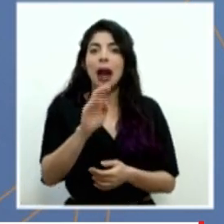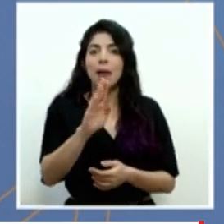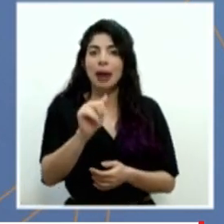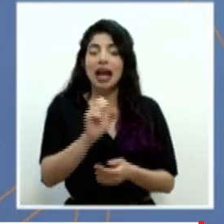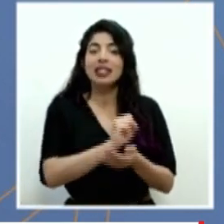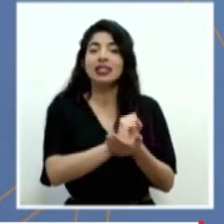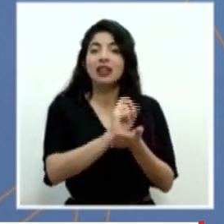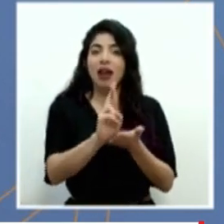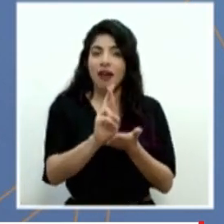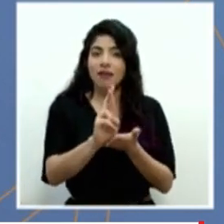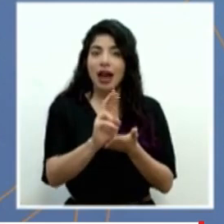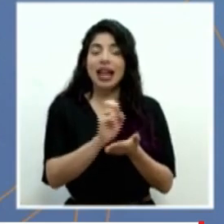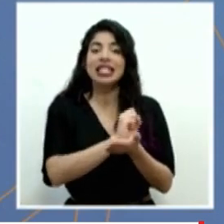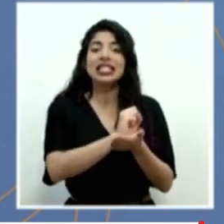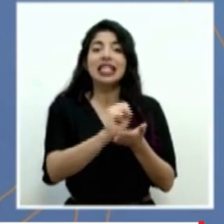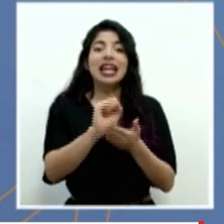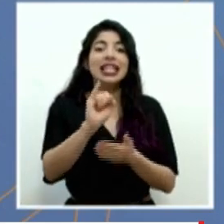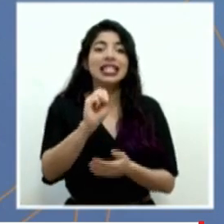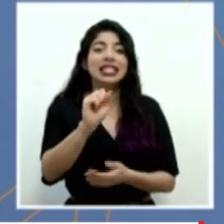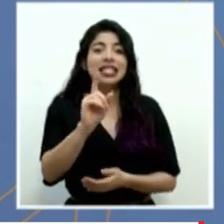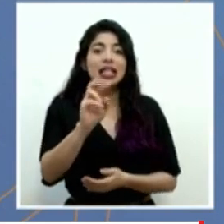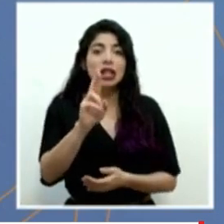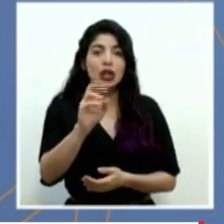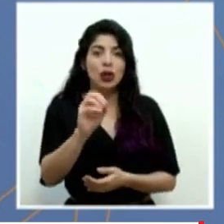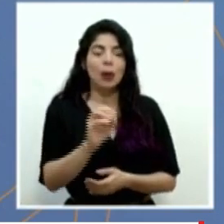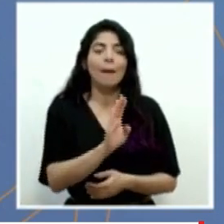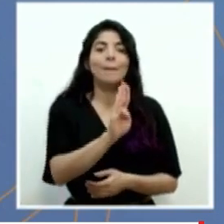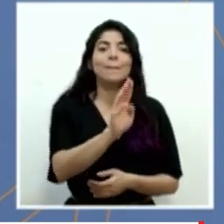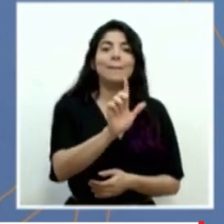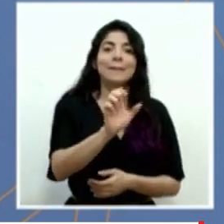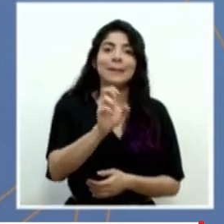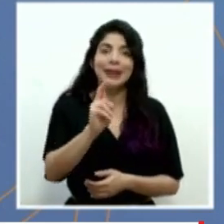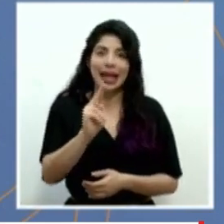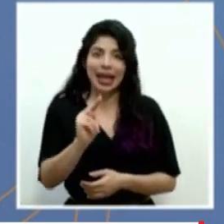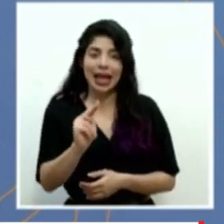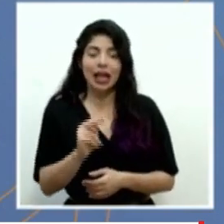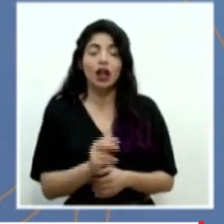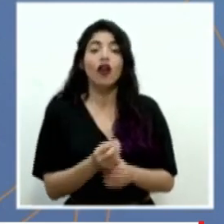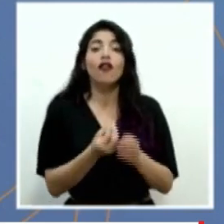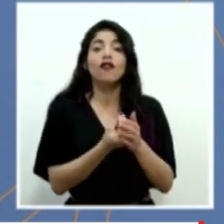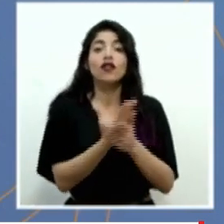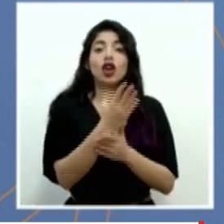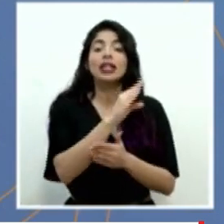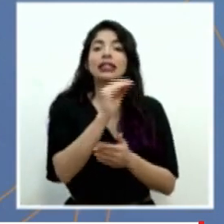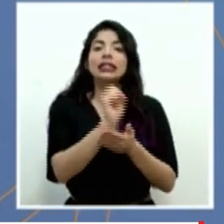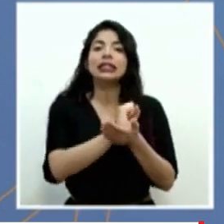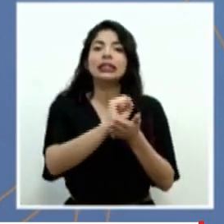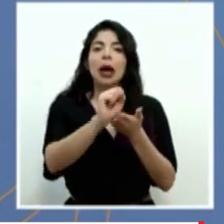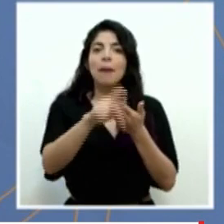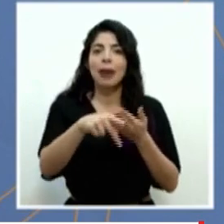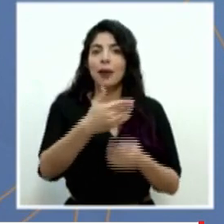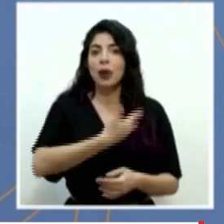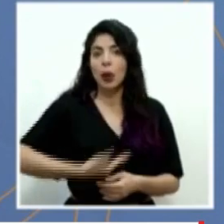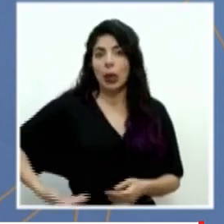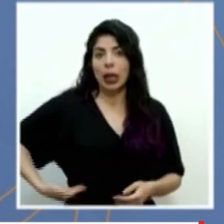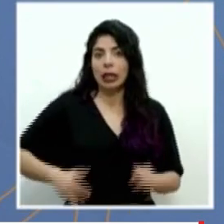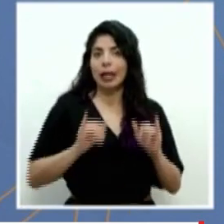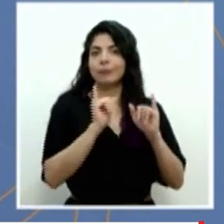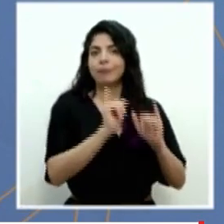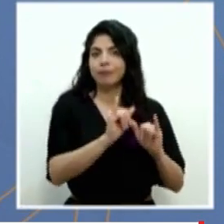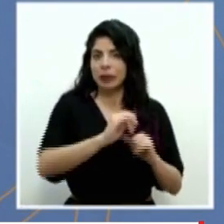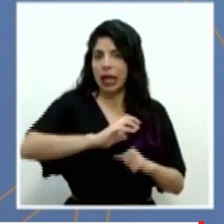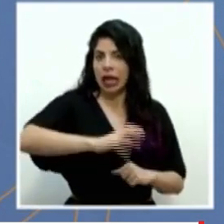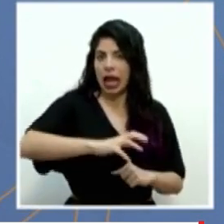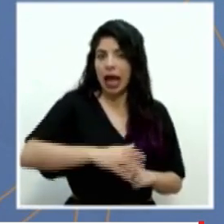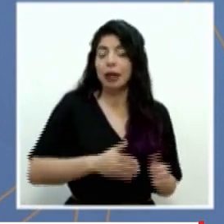San Rafael, San Isidro, Belén, Flores y San Pablo de Heredia mantienen la condición de alerta